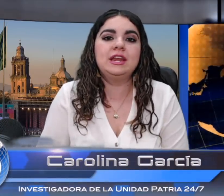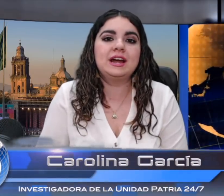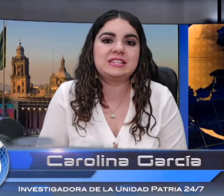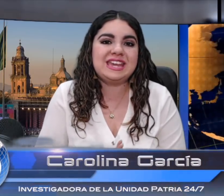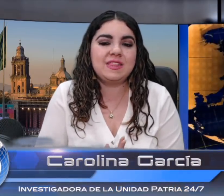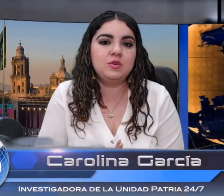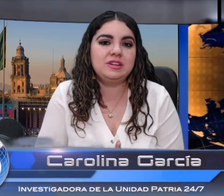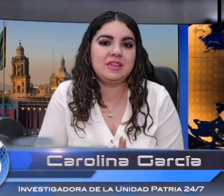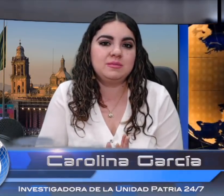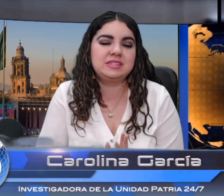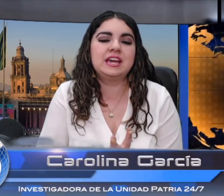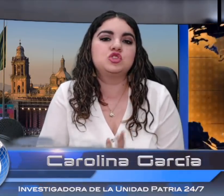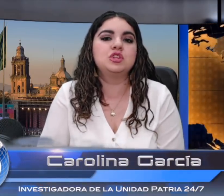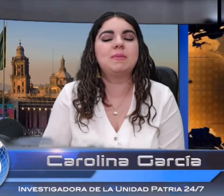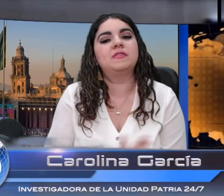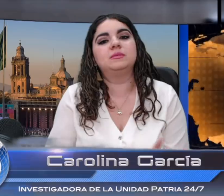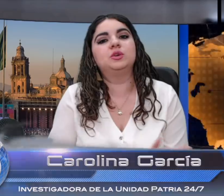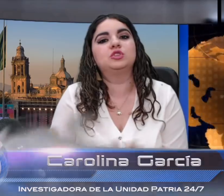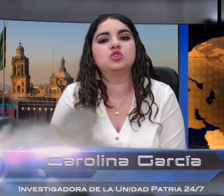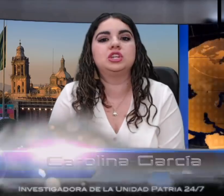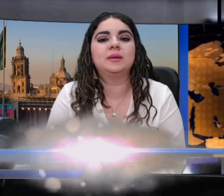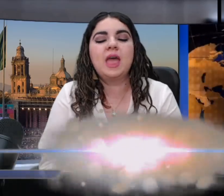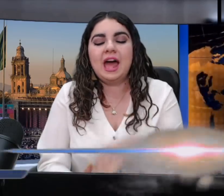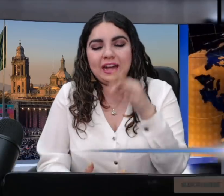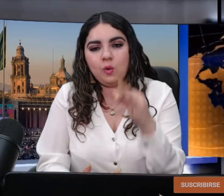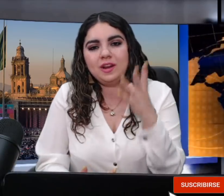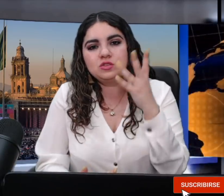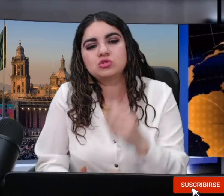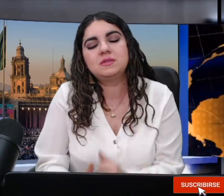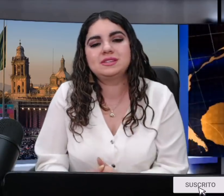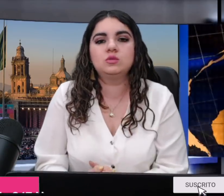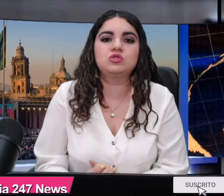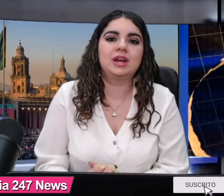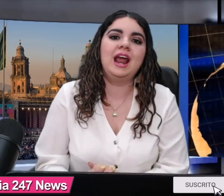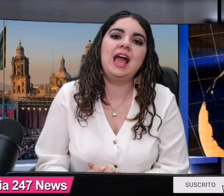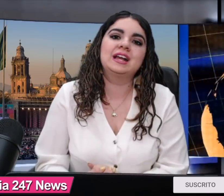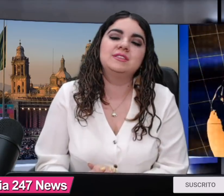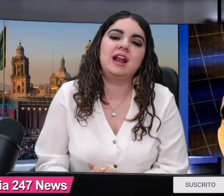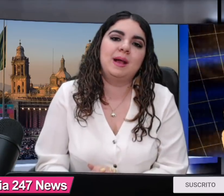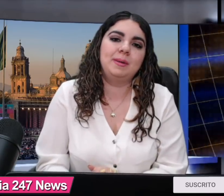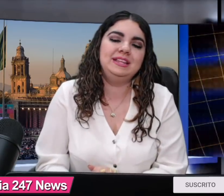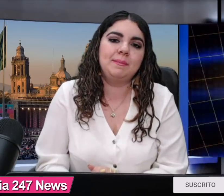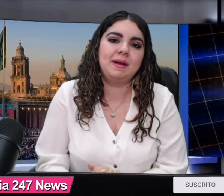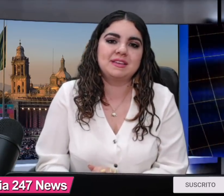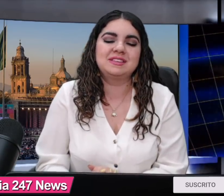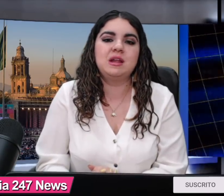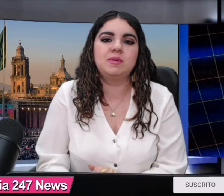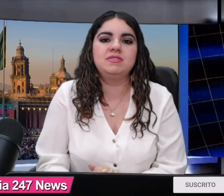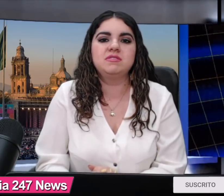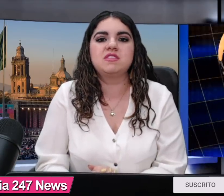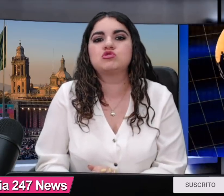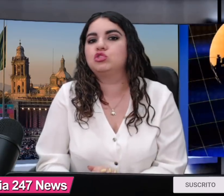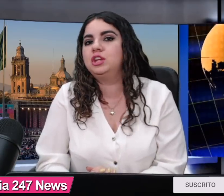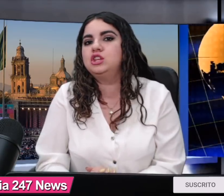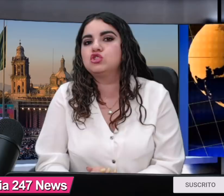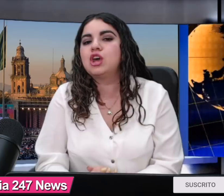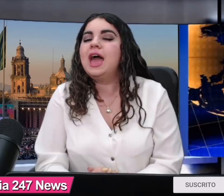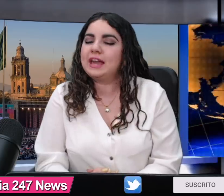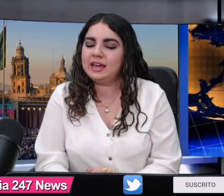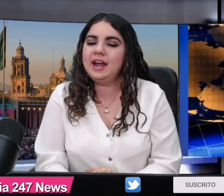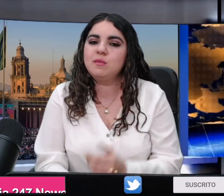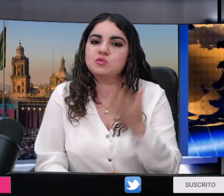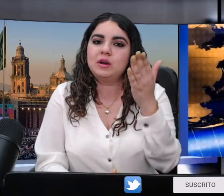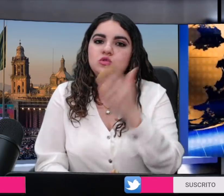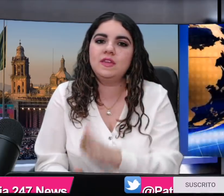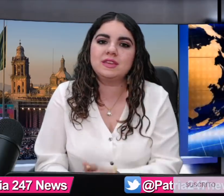soy Carolina García de la Unidad de Investigación de Patria 24/7. Recuerden suscribirse a nuestro canal, activar la campanita para que estén al pendiente de los contenidos